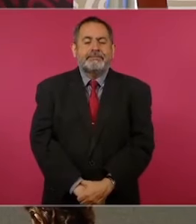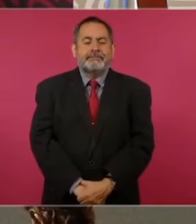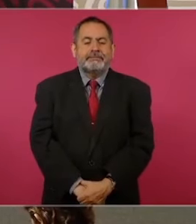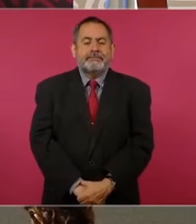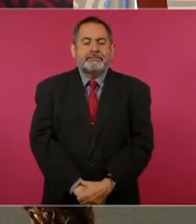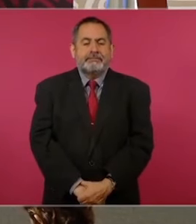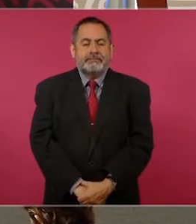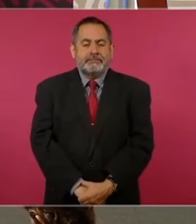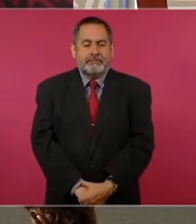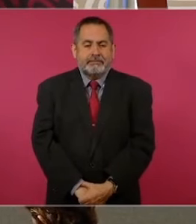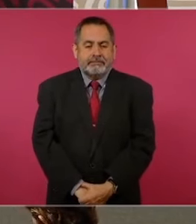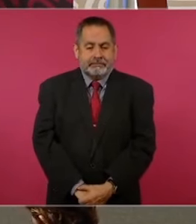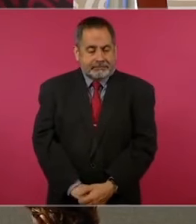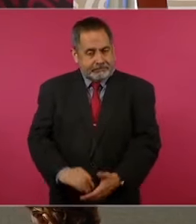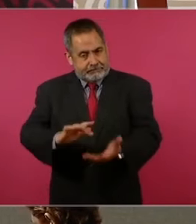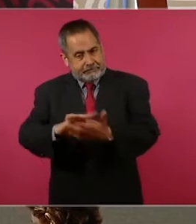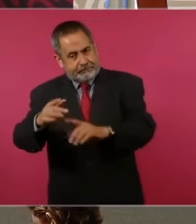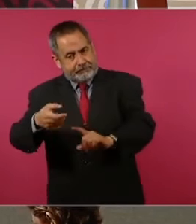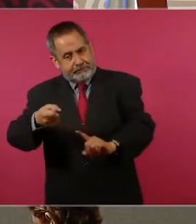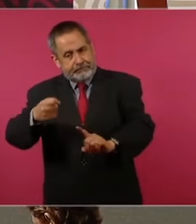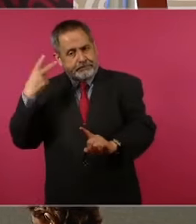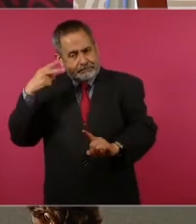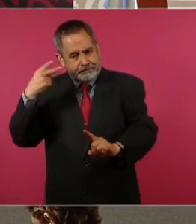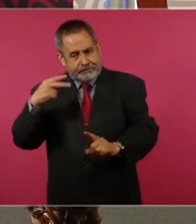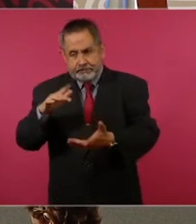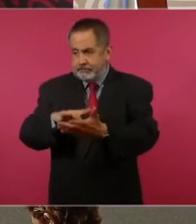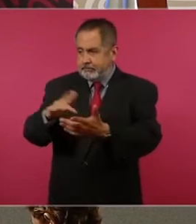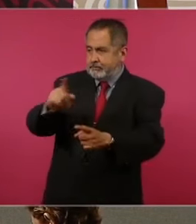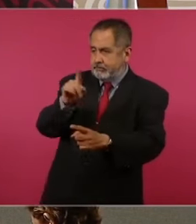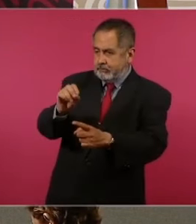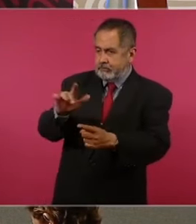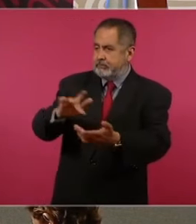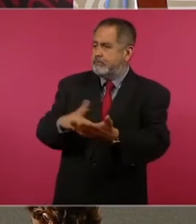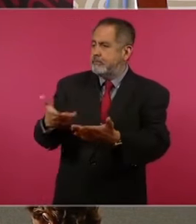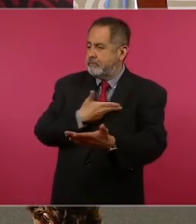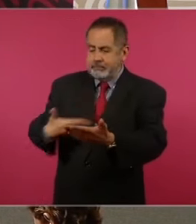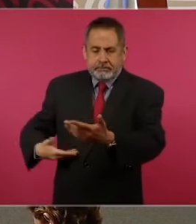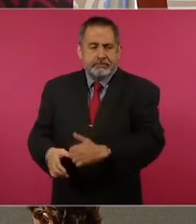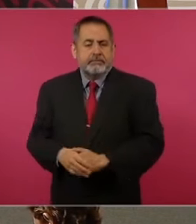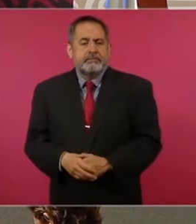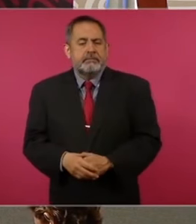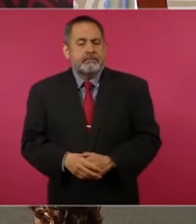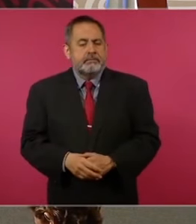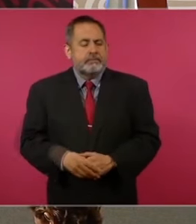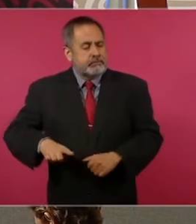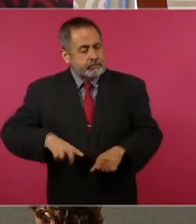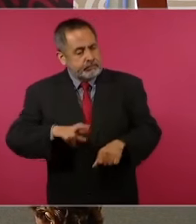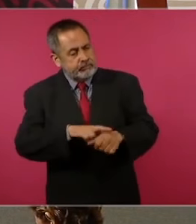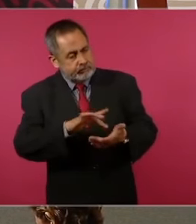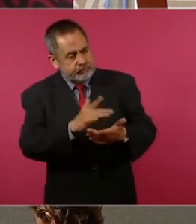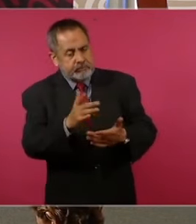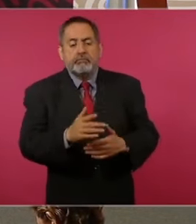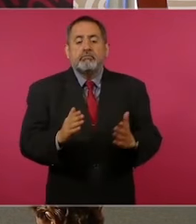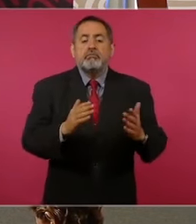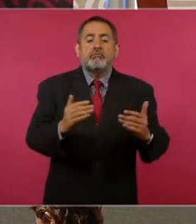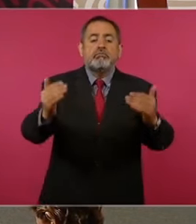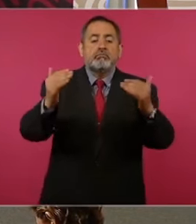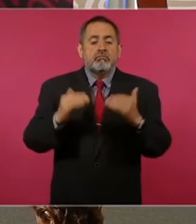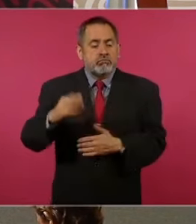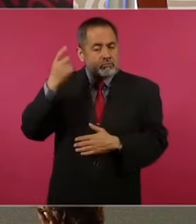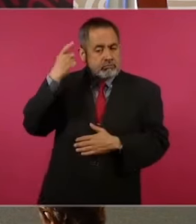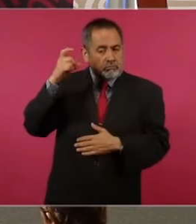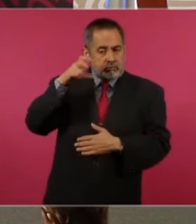Muchas gracias. Gracias, un saludo desde Veracruz. Gracias, Zoé. Gracias, presidente. Gracias, gracias, gobernador. Ahora nos vamos a Quintana